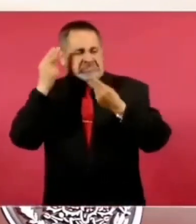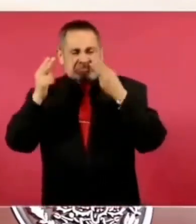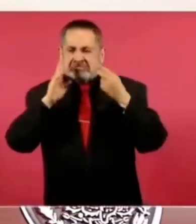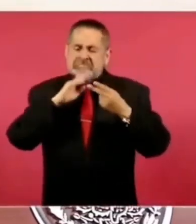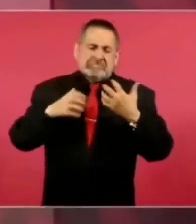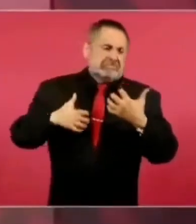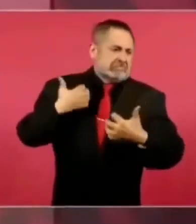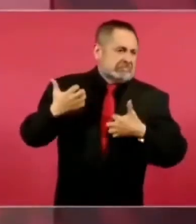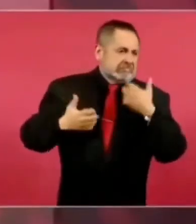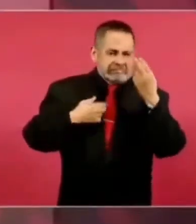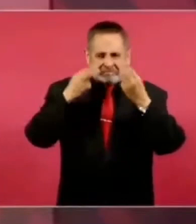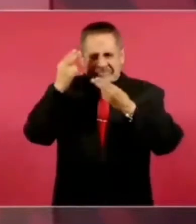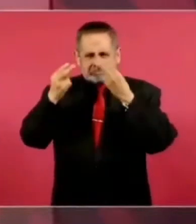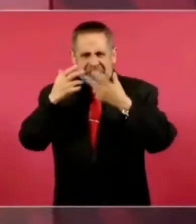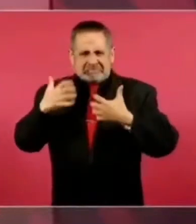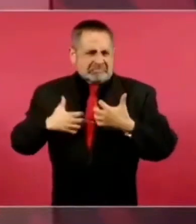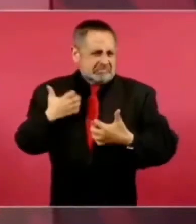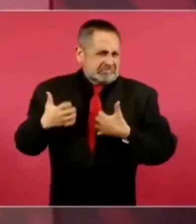la gente.